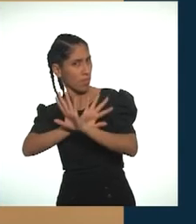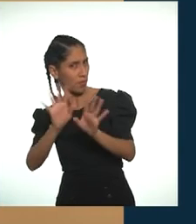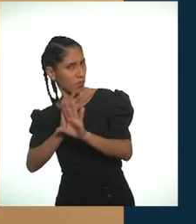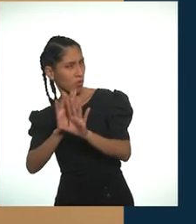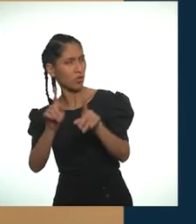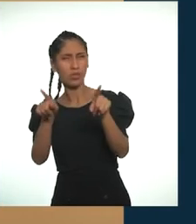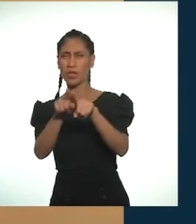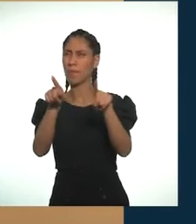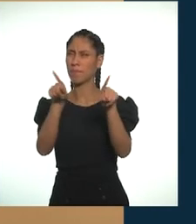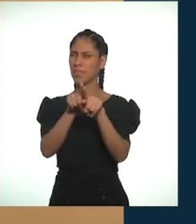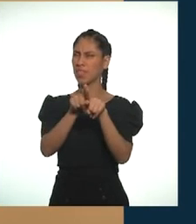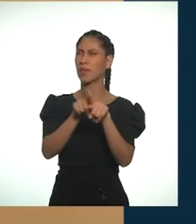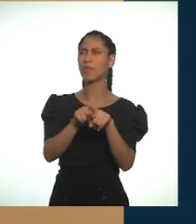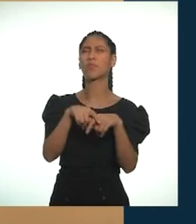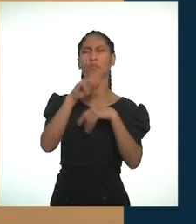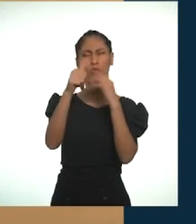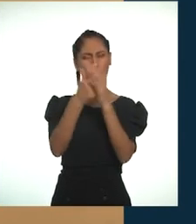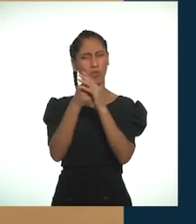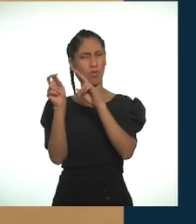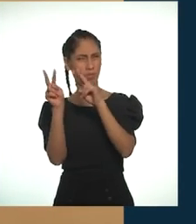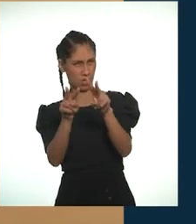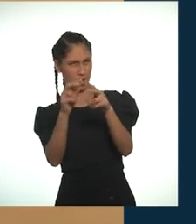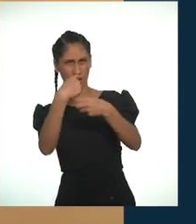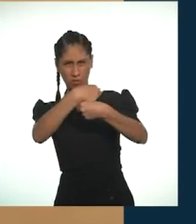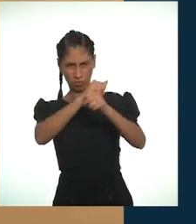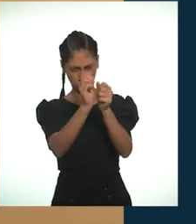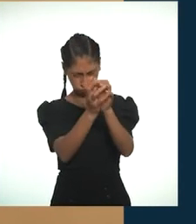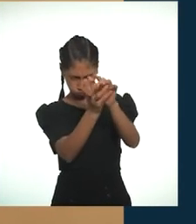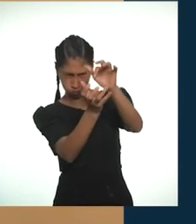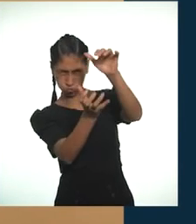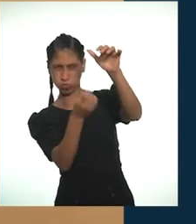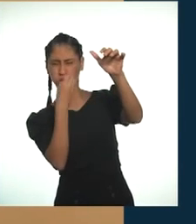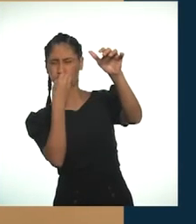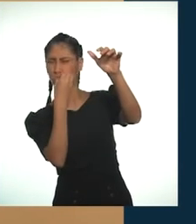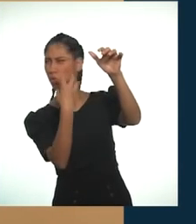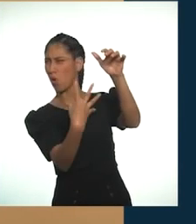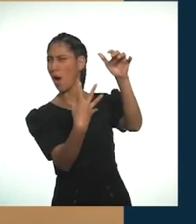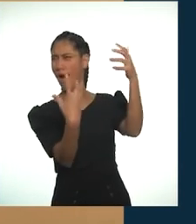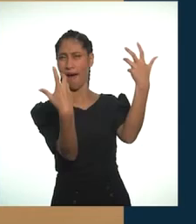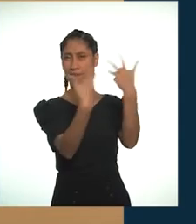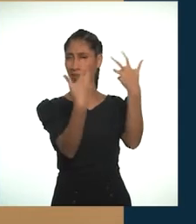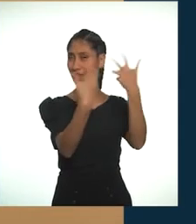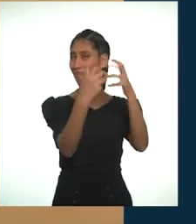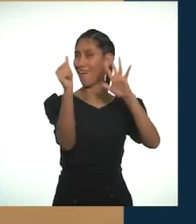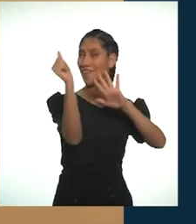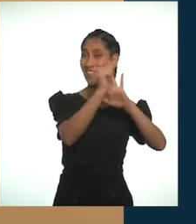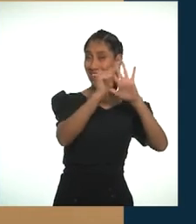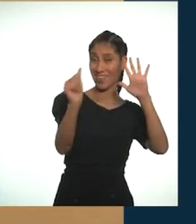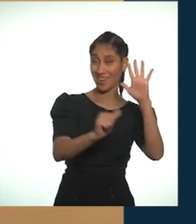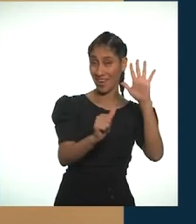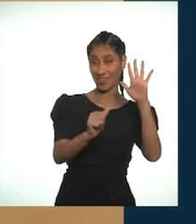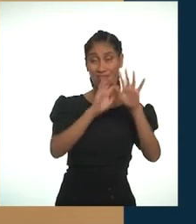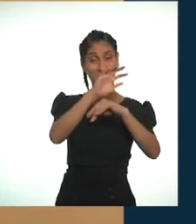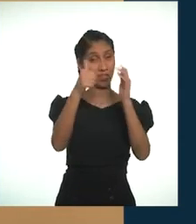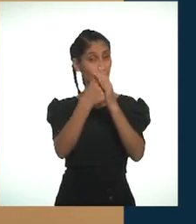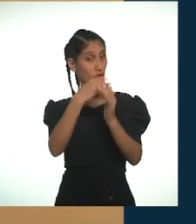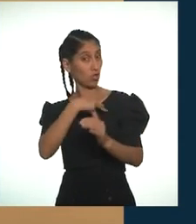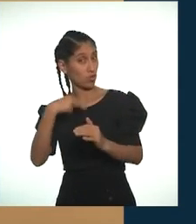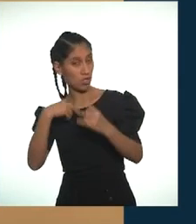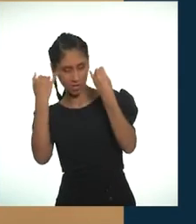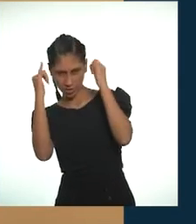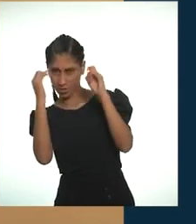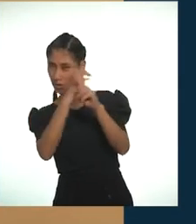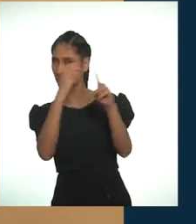turistas, sino que debemos considerarlas como piezas de arte que expresan nuestras